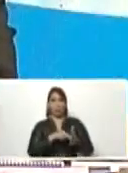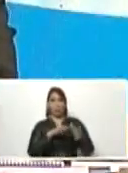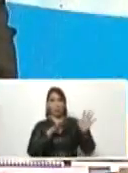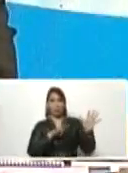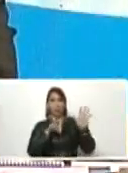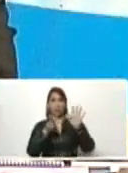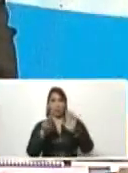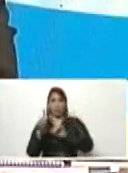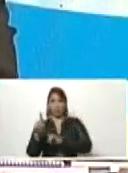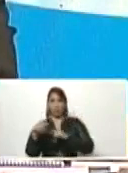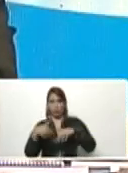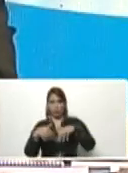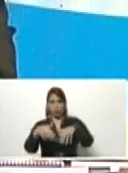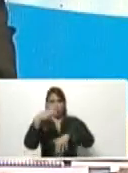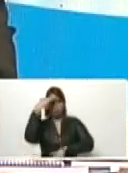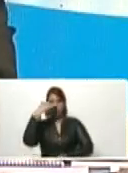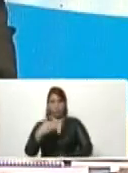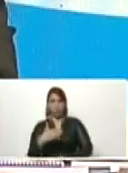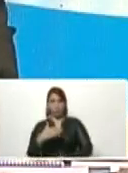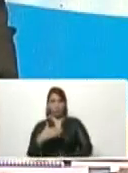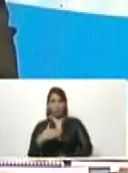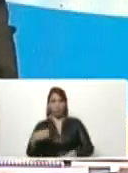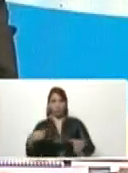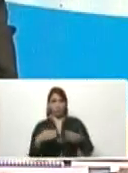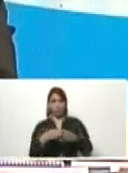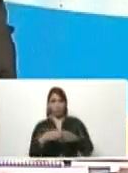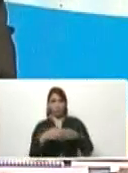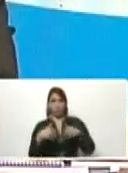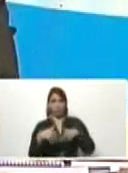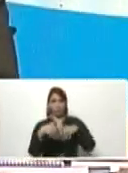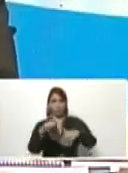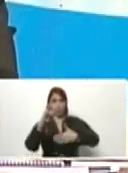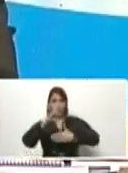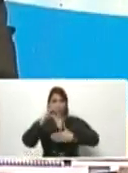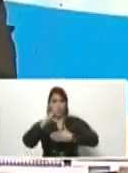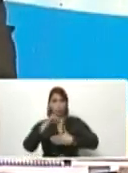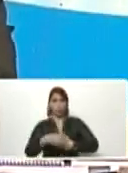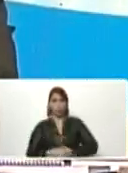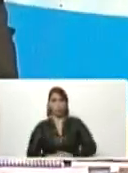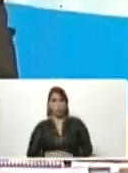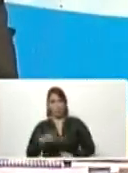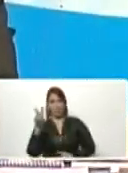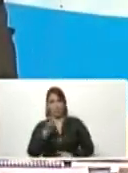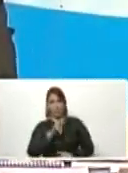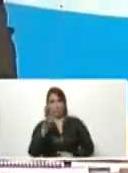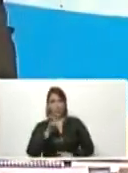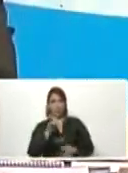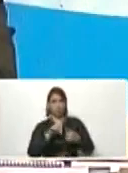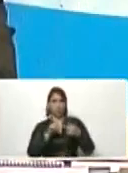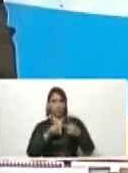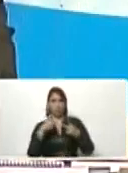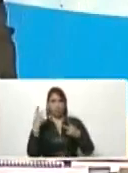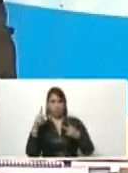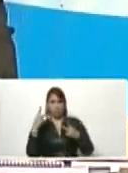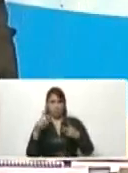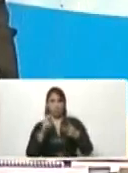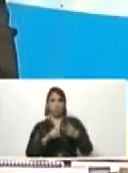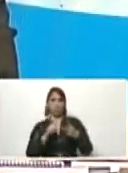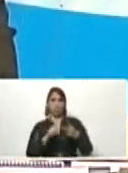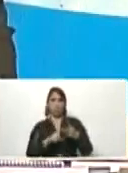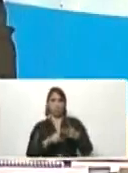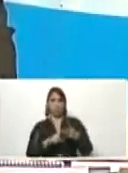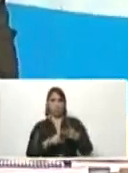soldados. Es un ejército suramericano, de venezolanos, panameños,